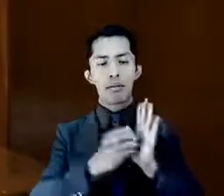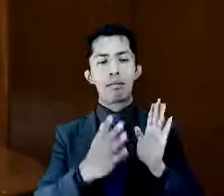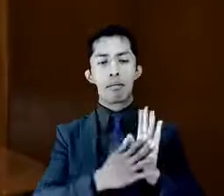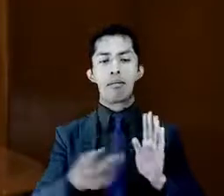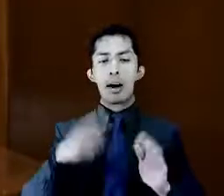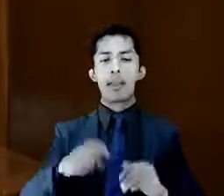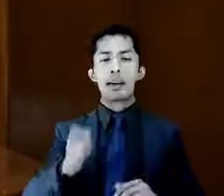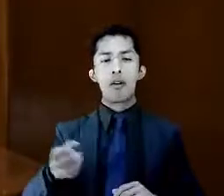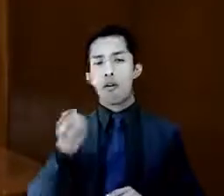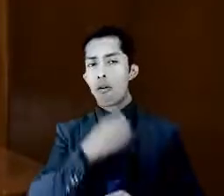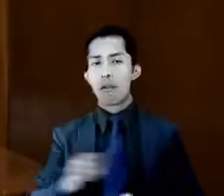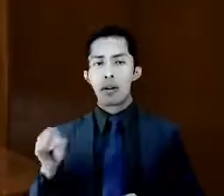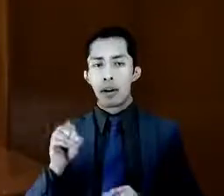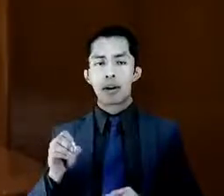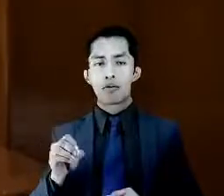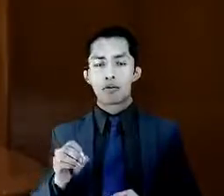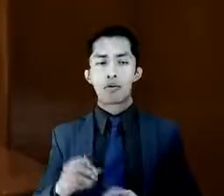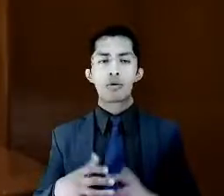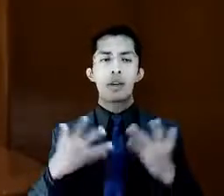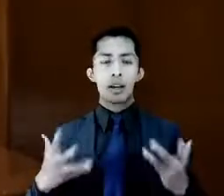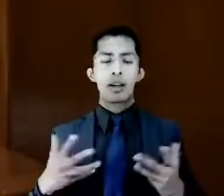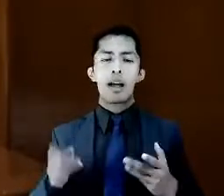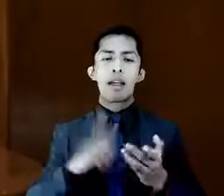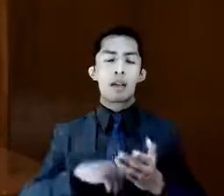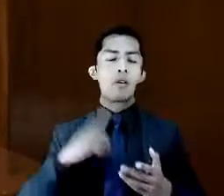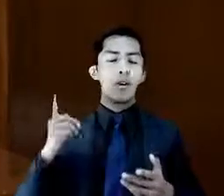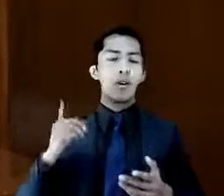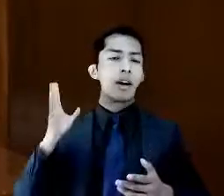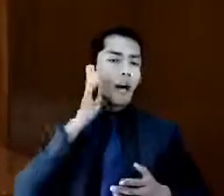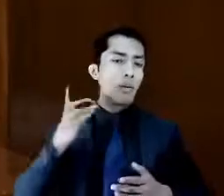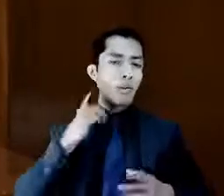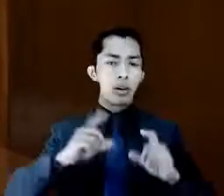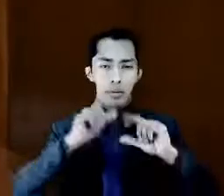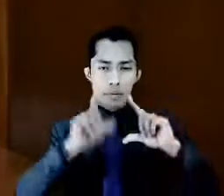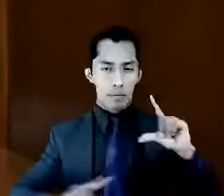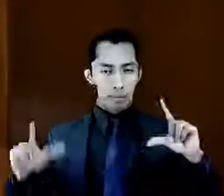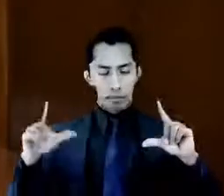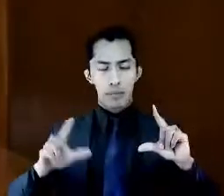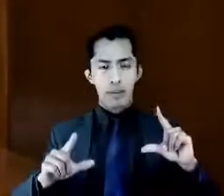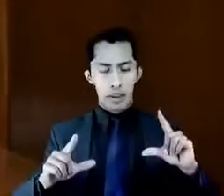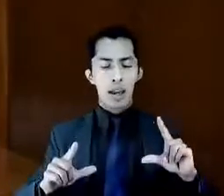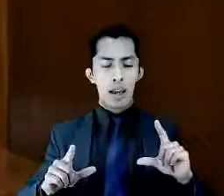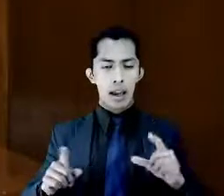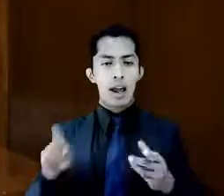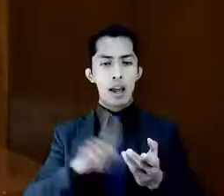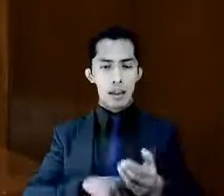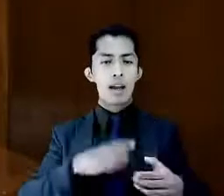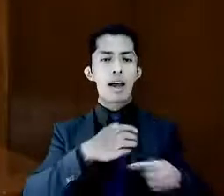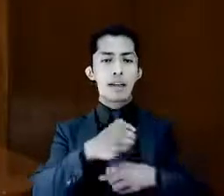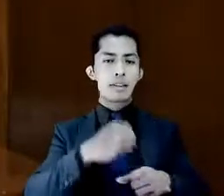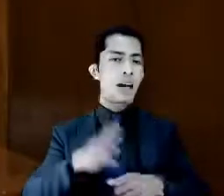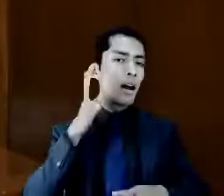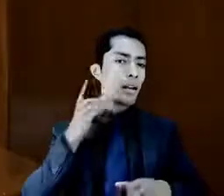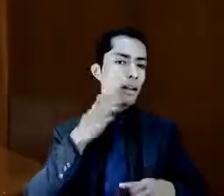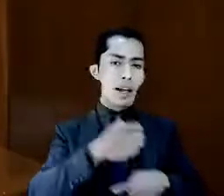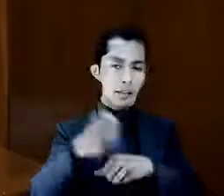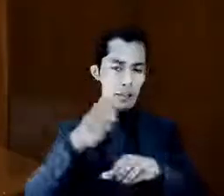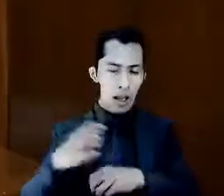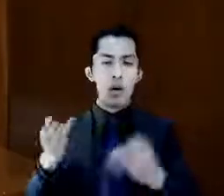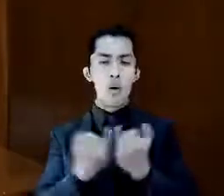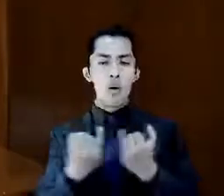la obligación del Congreso de la Unión, de las legislaturas de los estados y de la